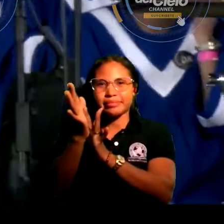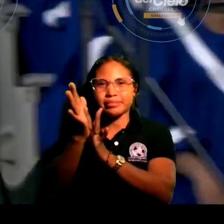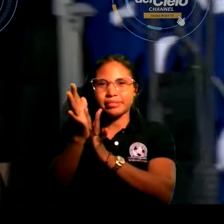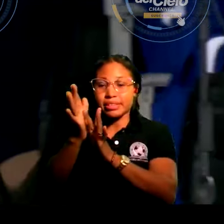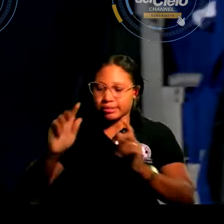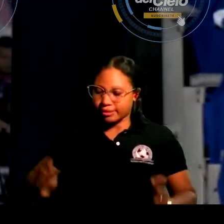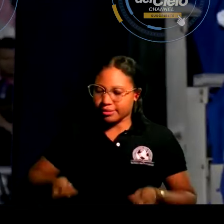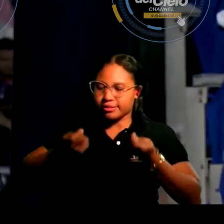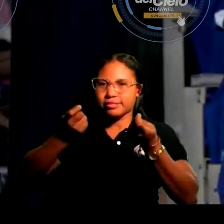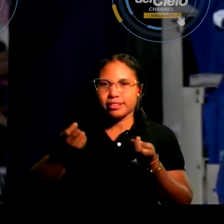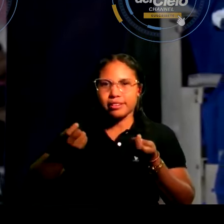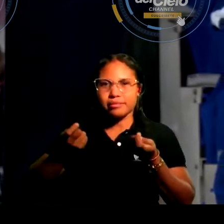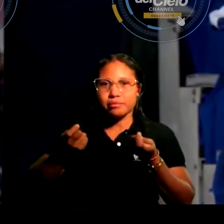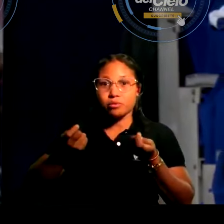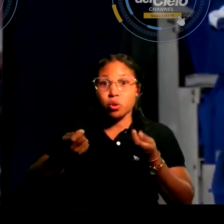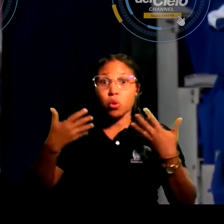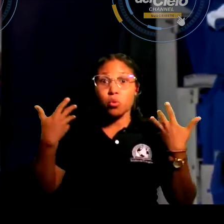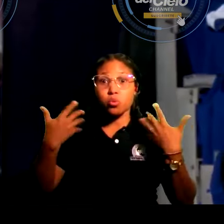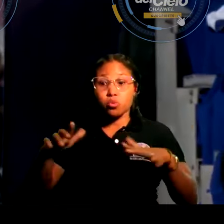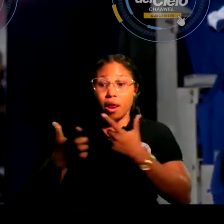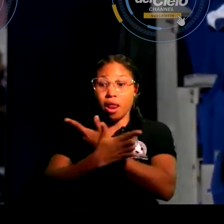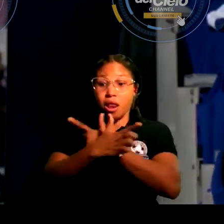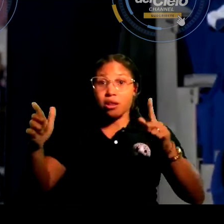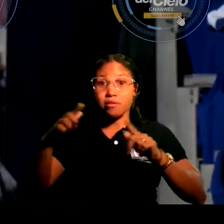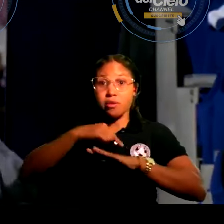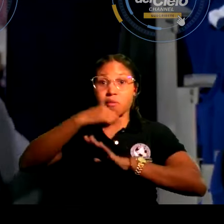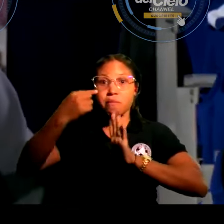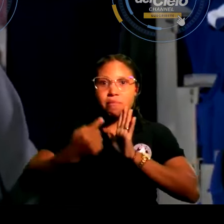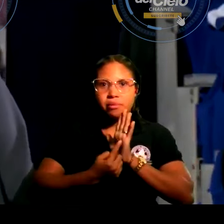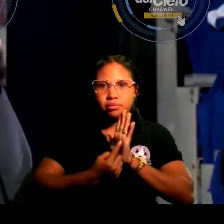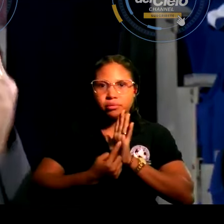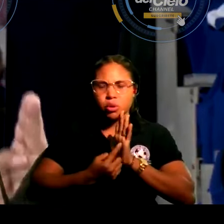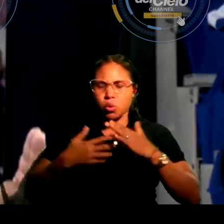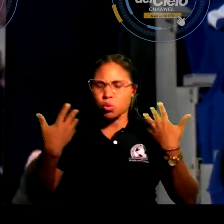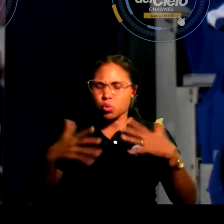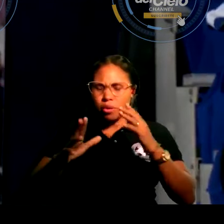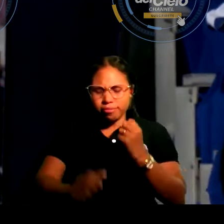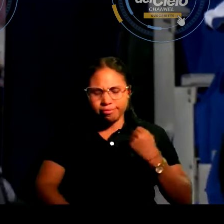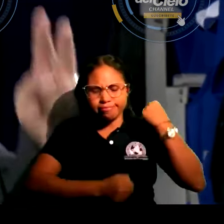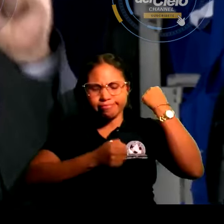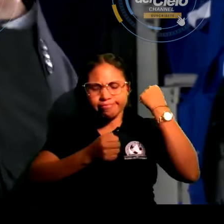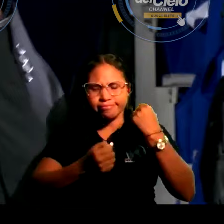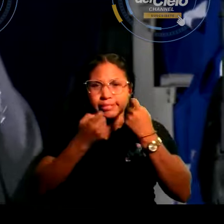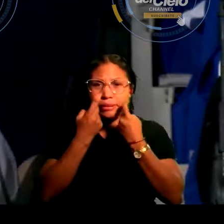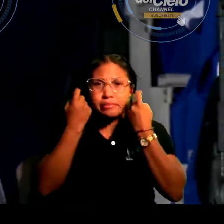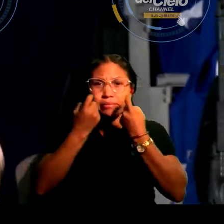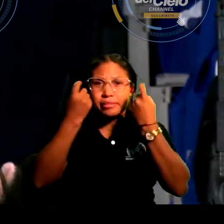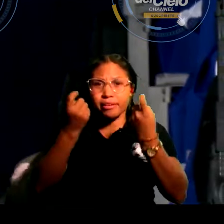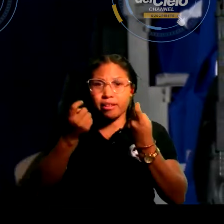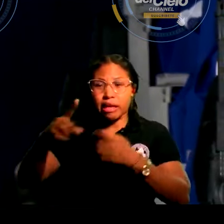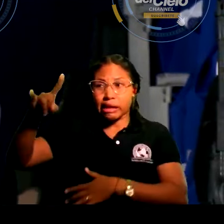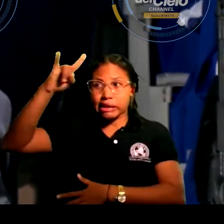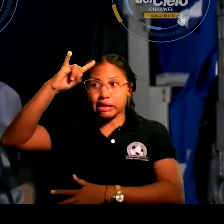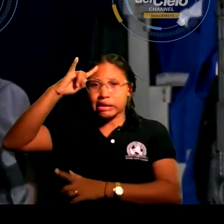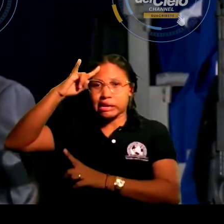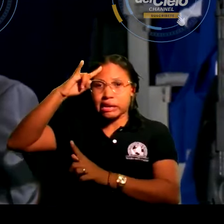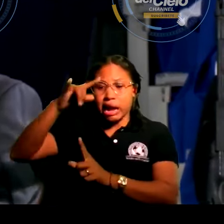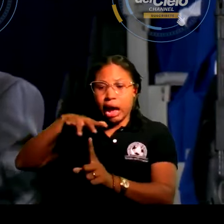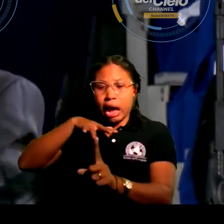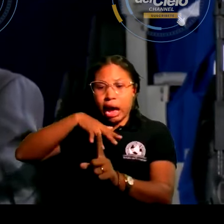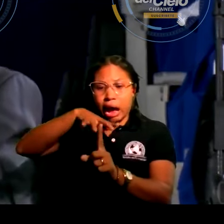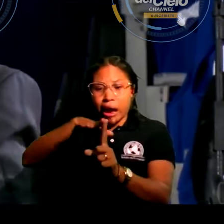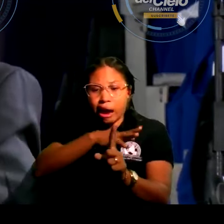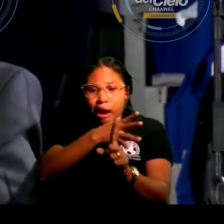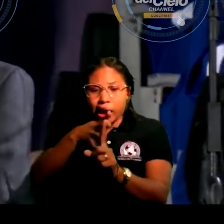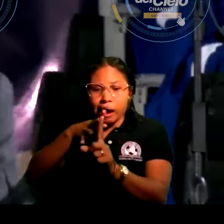ser libre del poder del pecado, del poder del diablo y de las consecuencias del